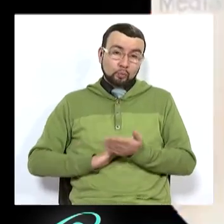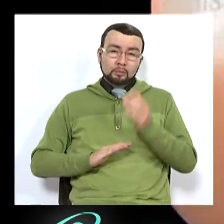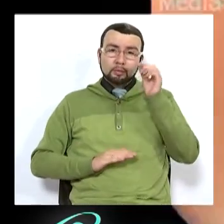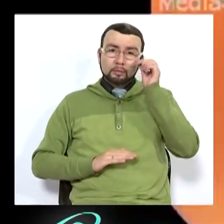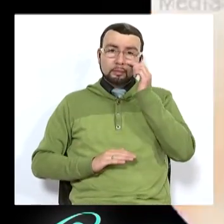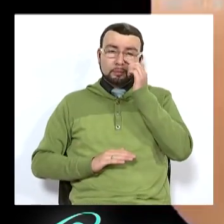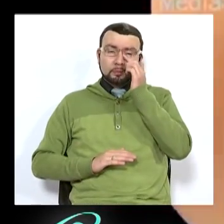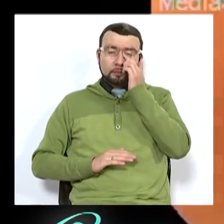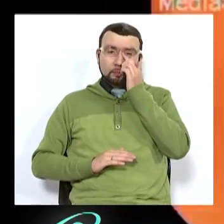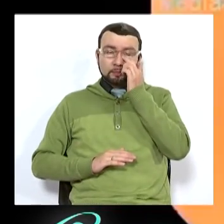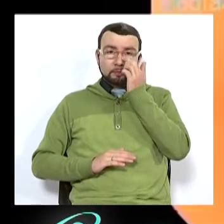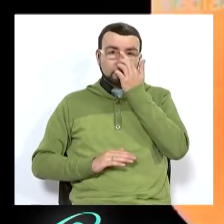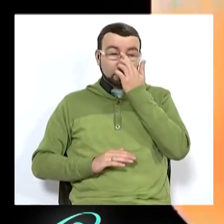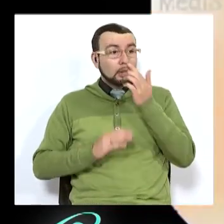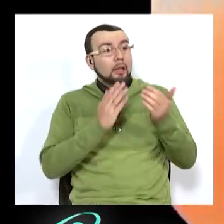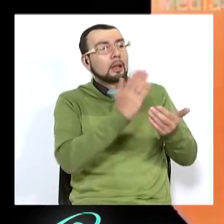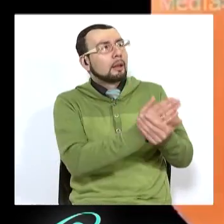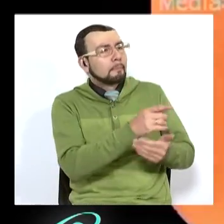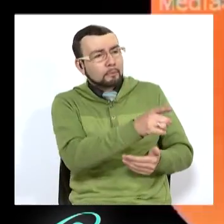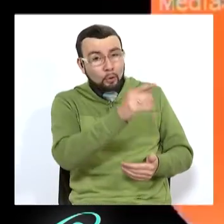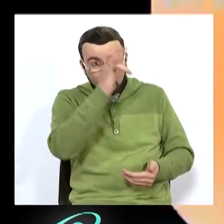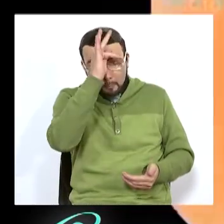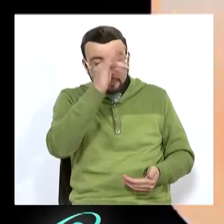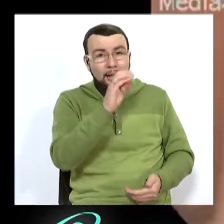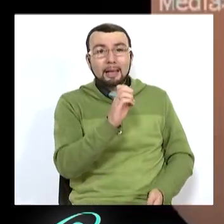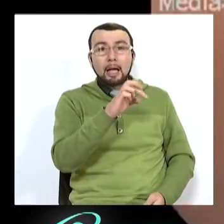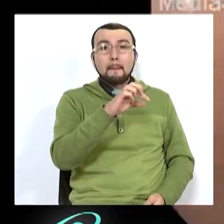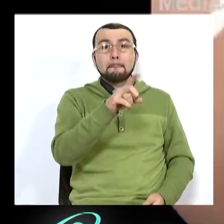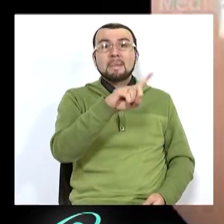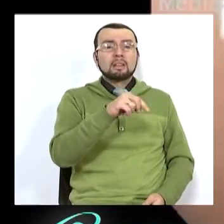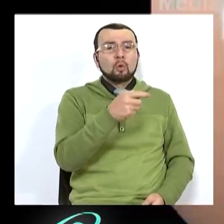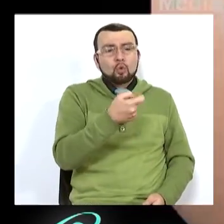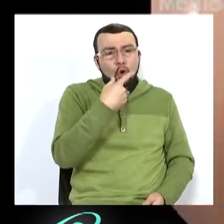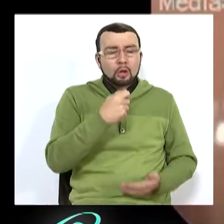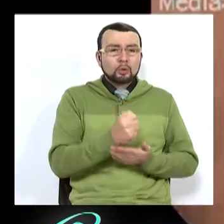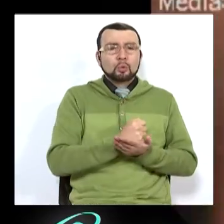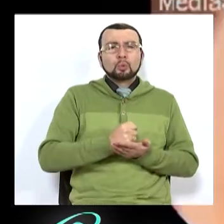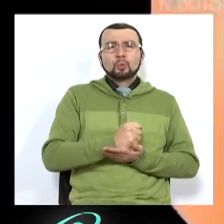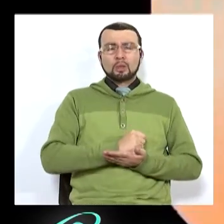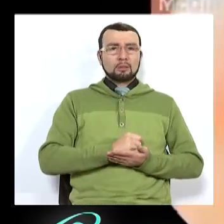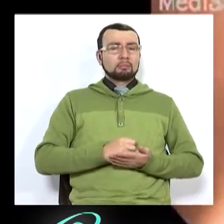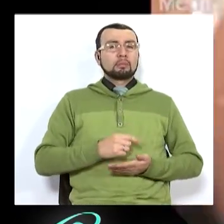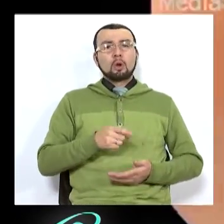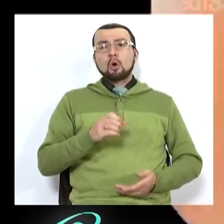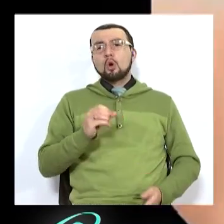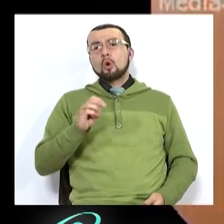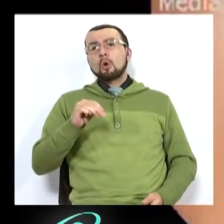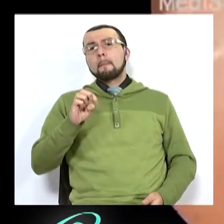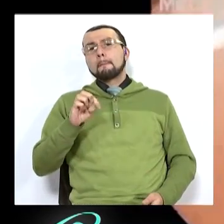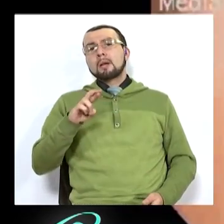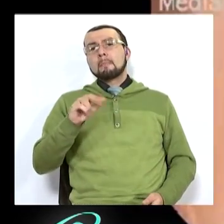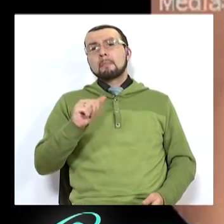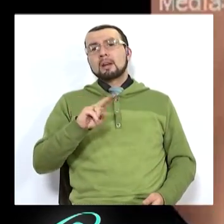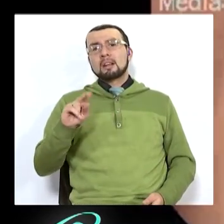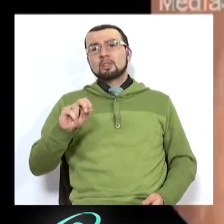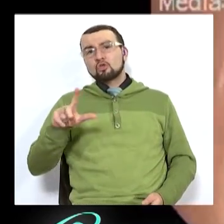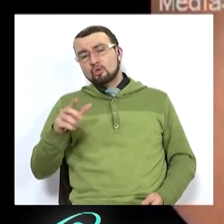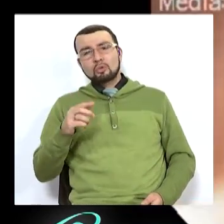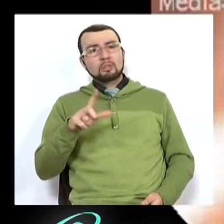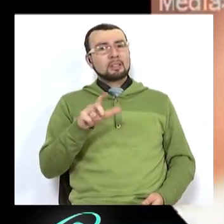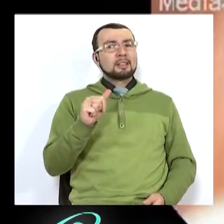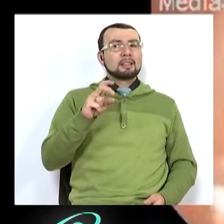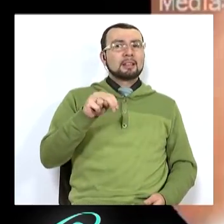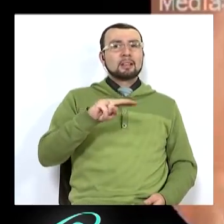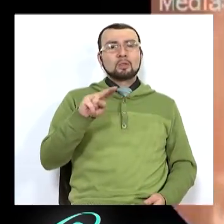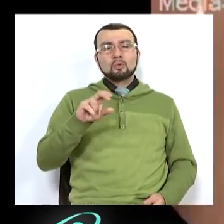las EPS? Es que simplemente tapan el síntoma con antiácidos, con omeprazol, lansoprazol y toda esa línea